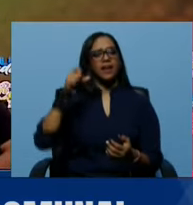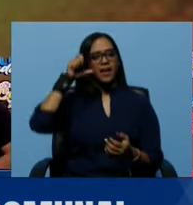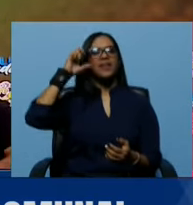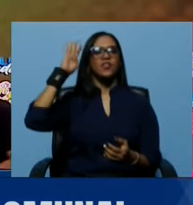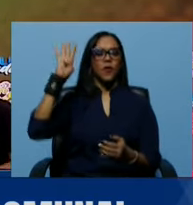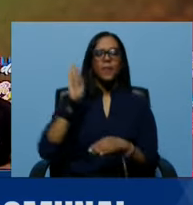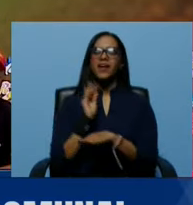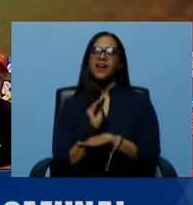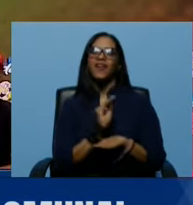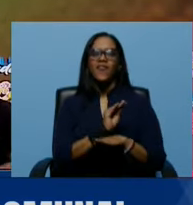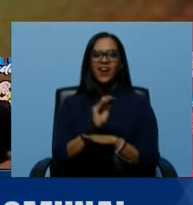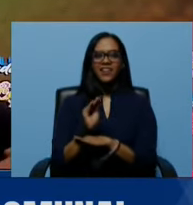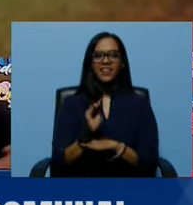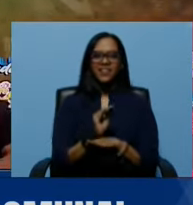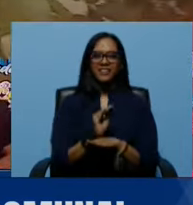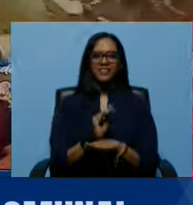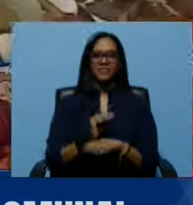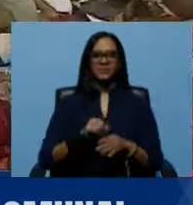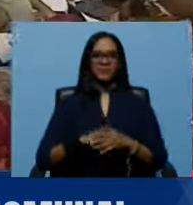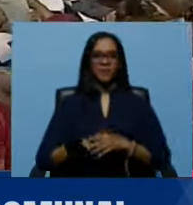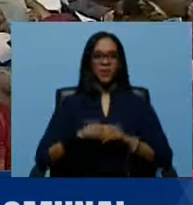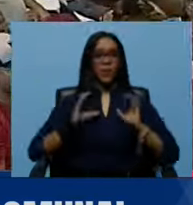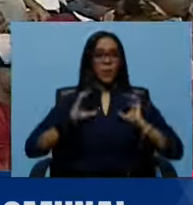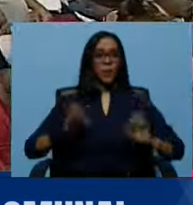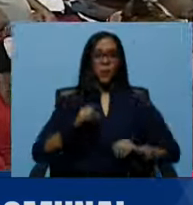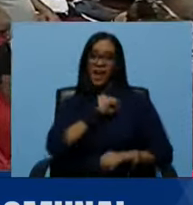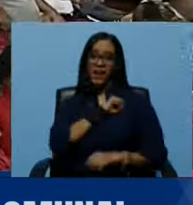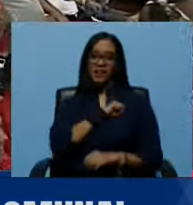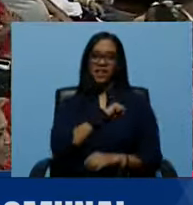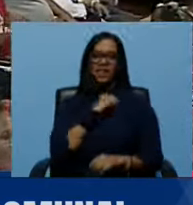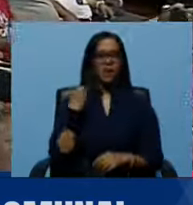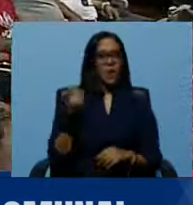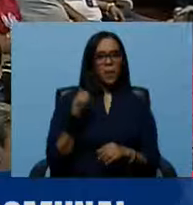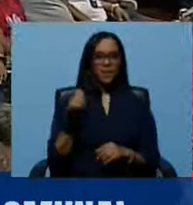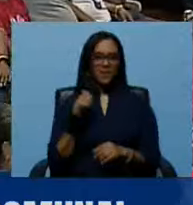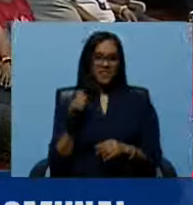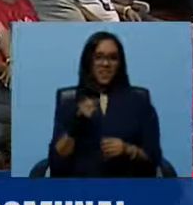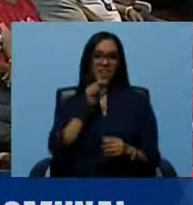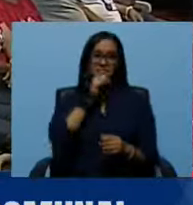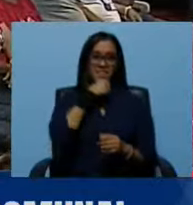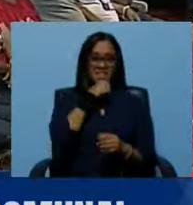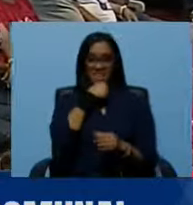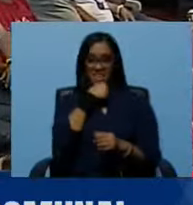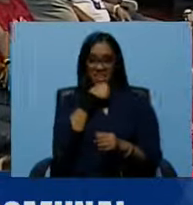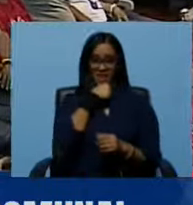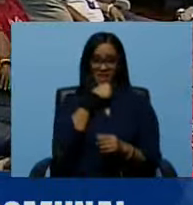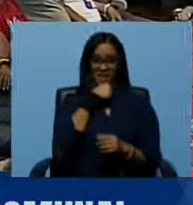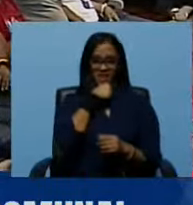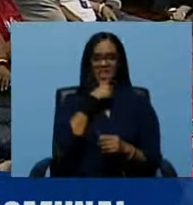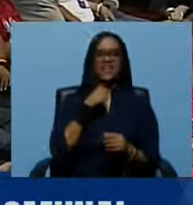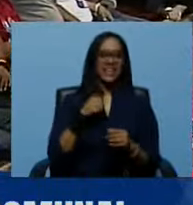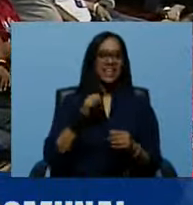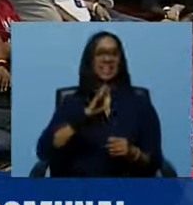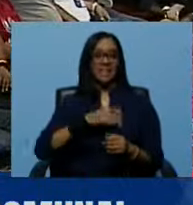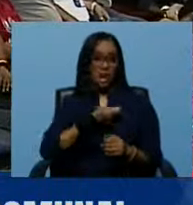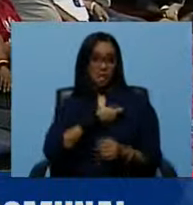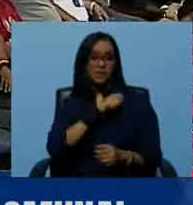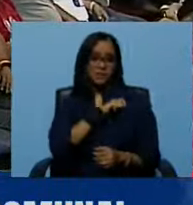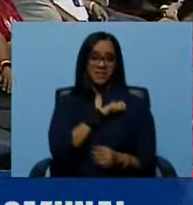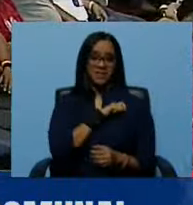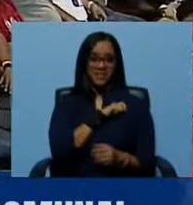que Dios me la guarde, a cuerpo cobarde del viejito que está en